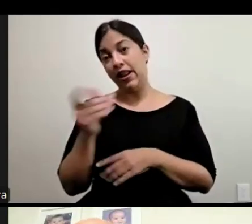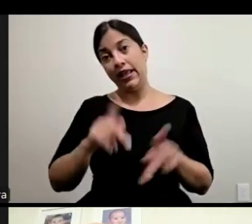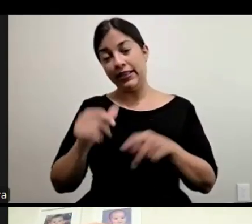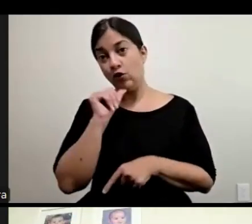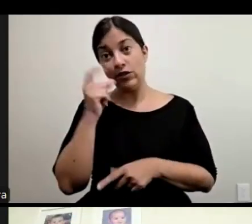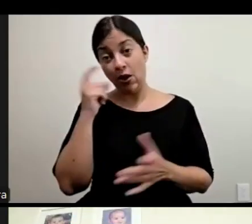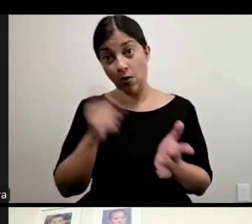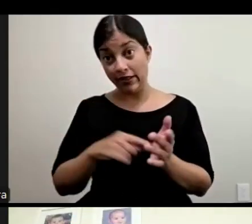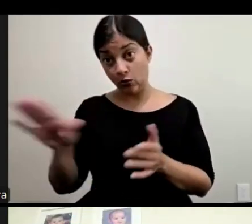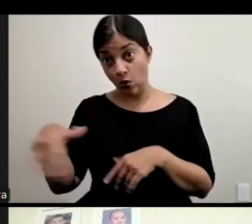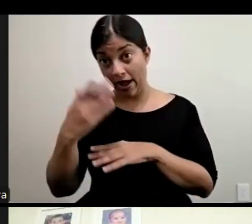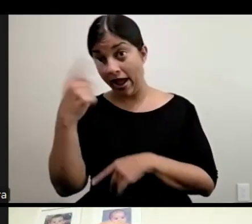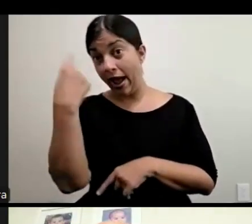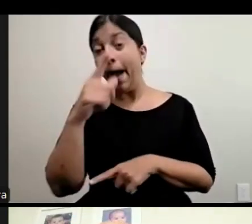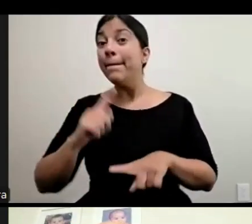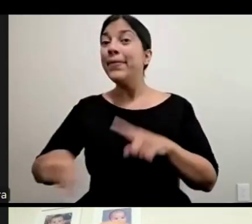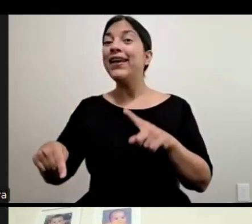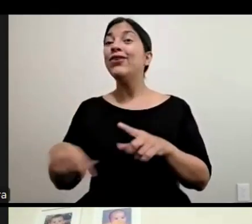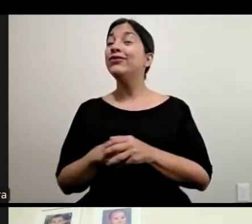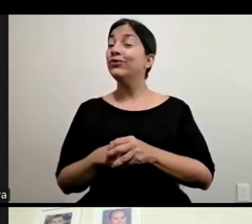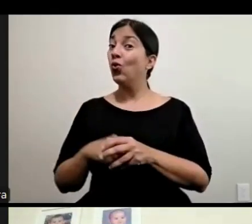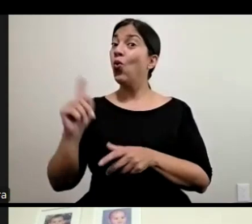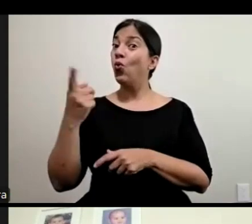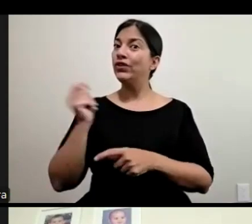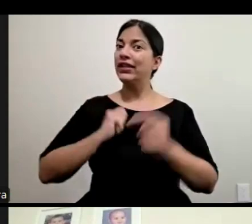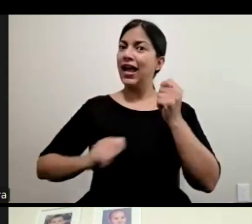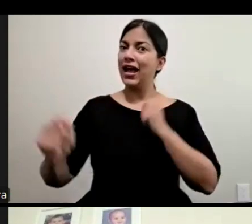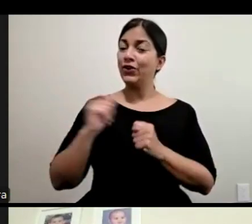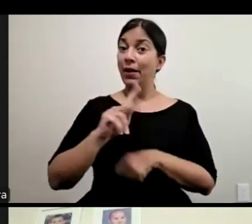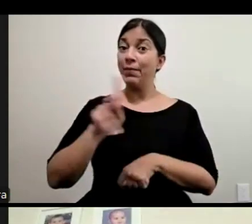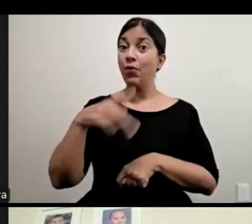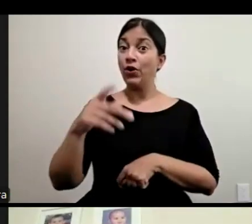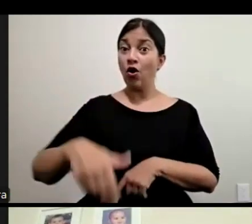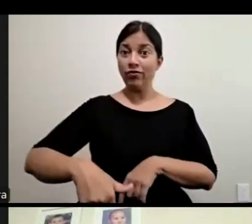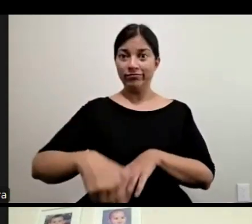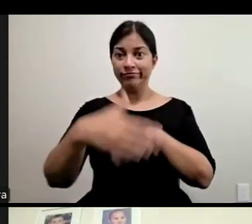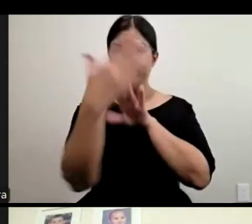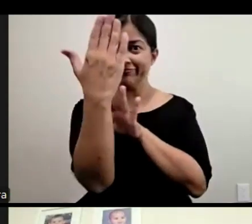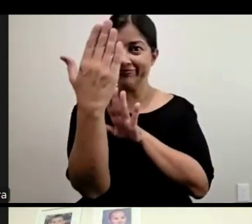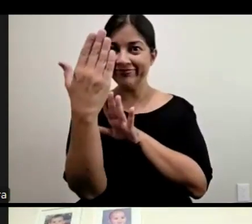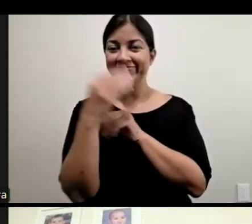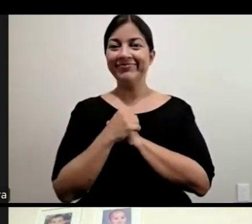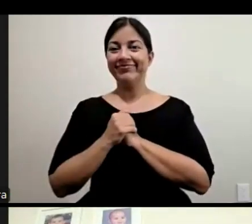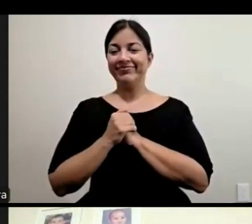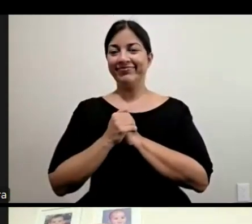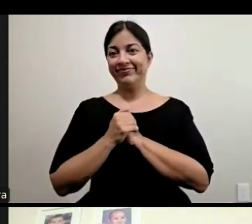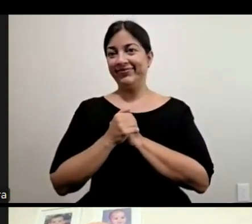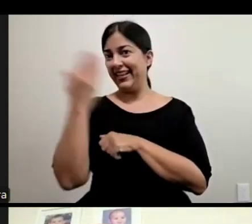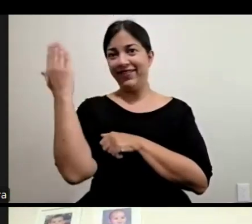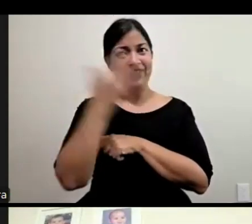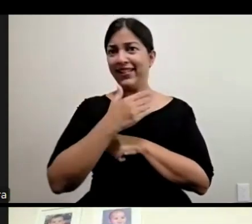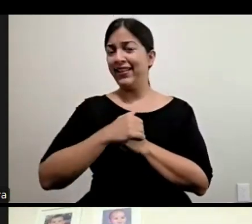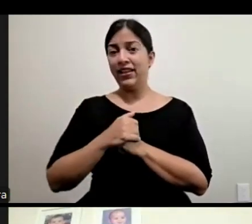cara. Pero estás en un teatro que el público lo tenía arena encima. Sí, o sea, no había manera de que